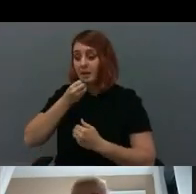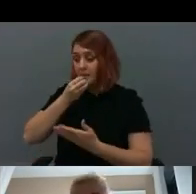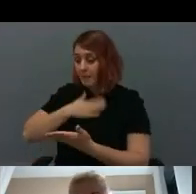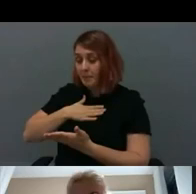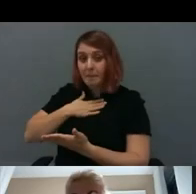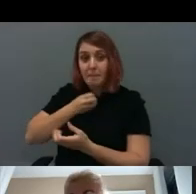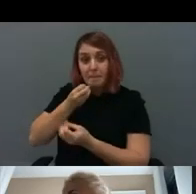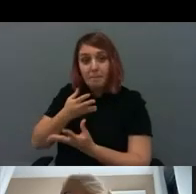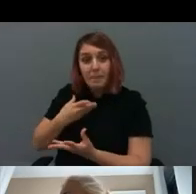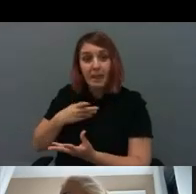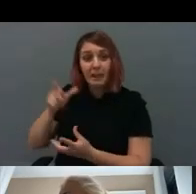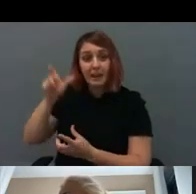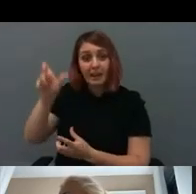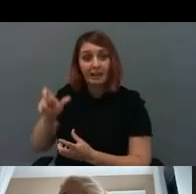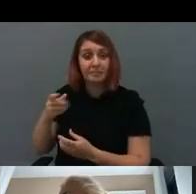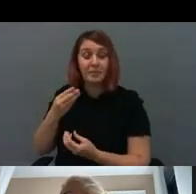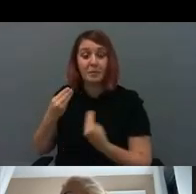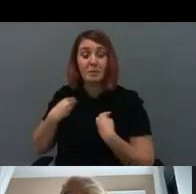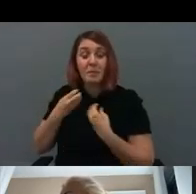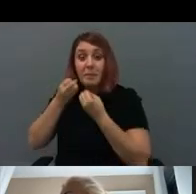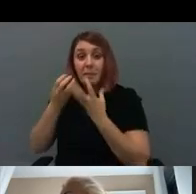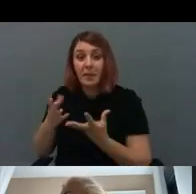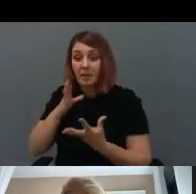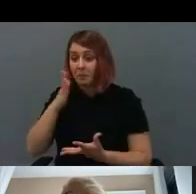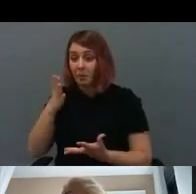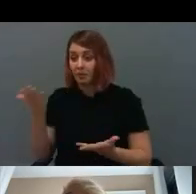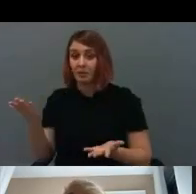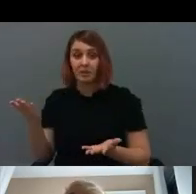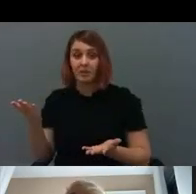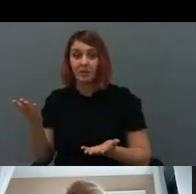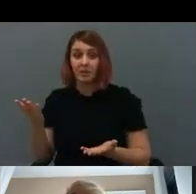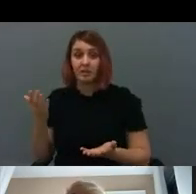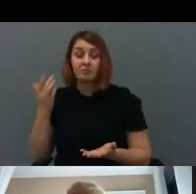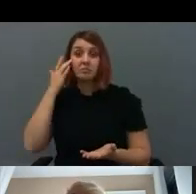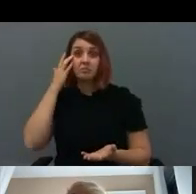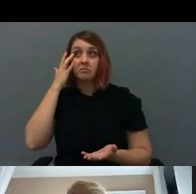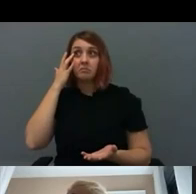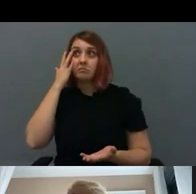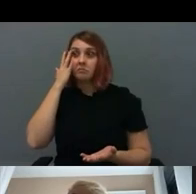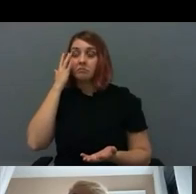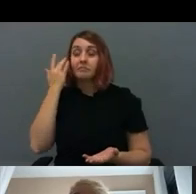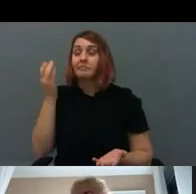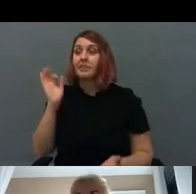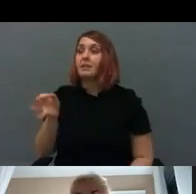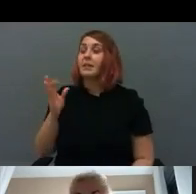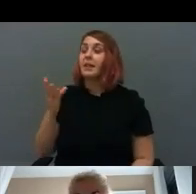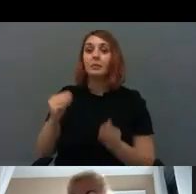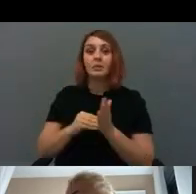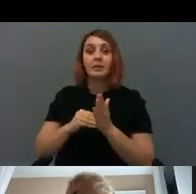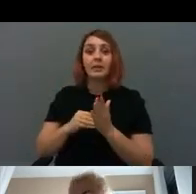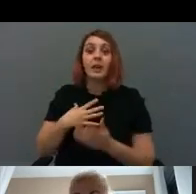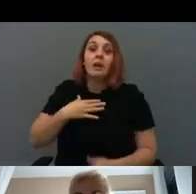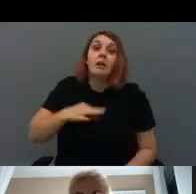protección o superprotección, es el bienestar absoluto suyo porque no tiene tampoco otra. Es verdad que muchas veces a lo